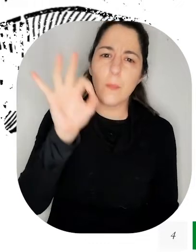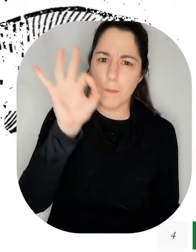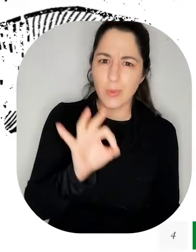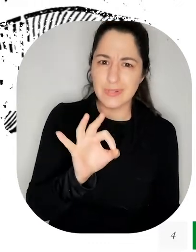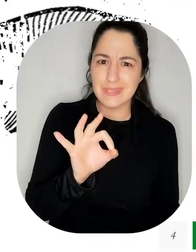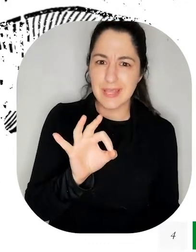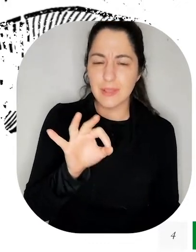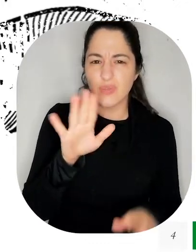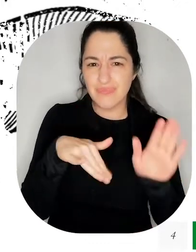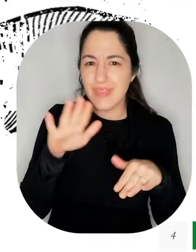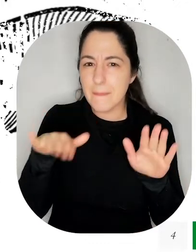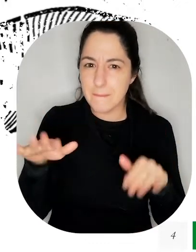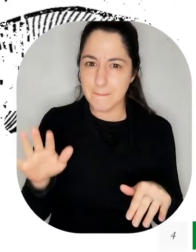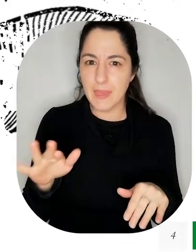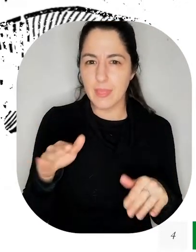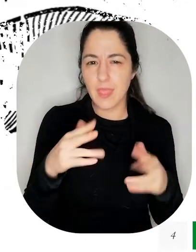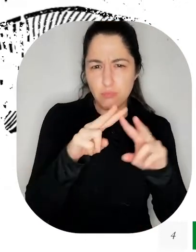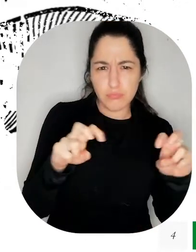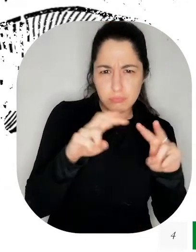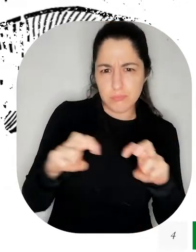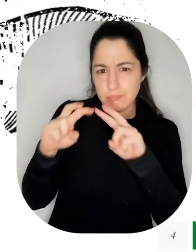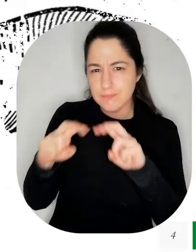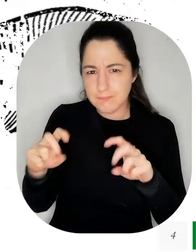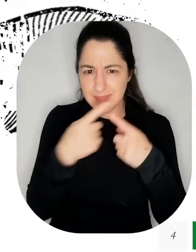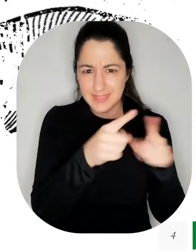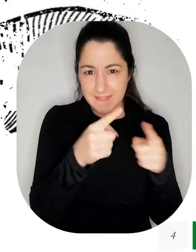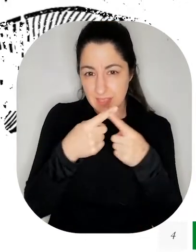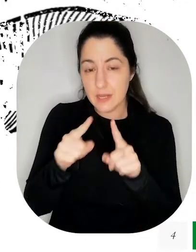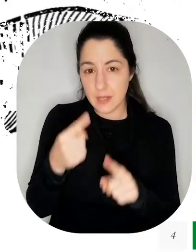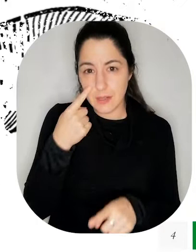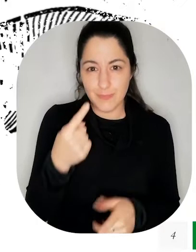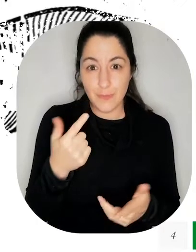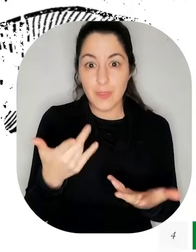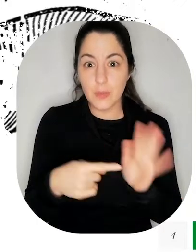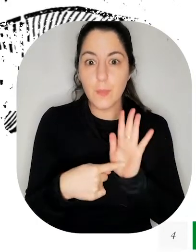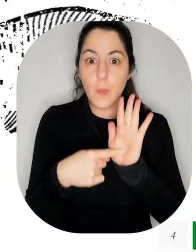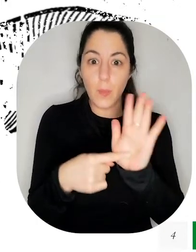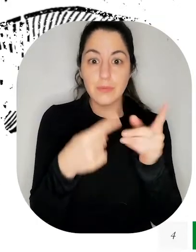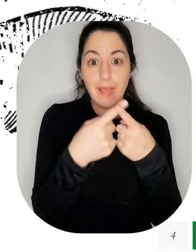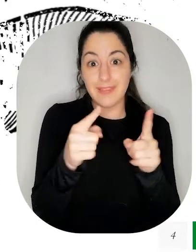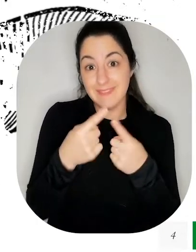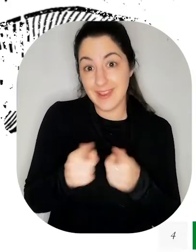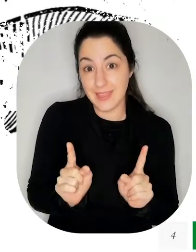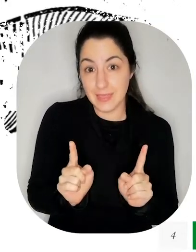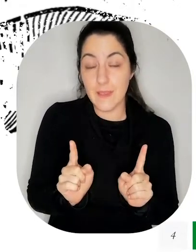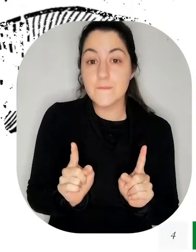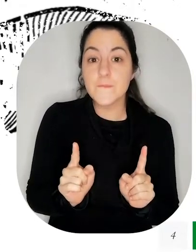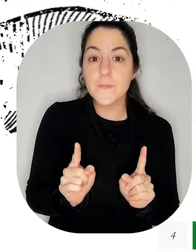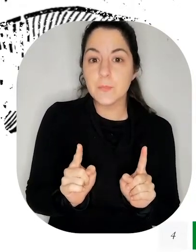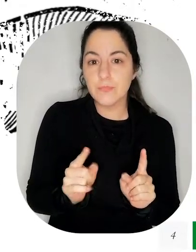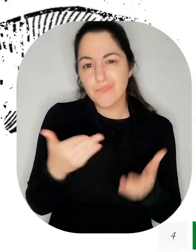0,5, 8%, depende un poco de los distintos estudios que evalúan composición nutricional, han mostrado